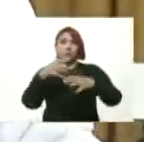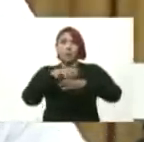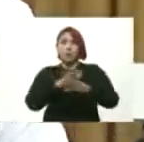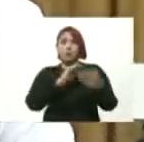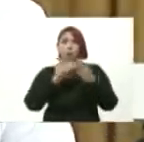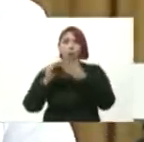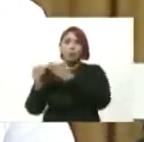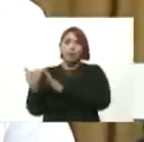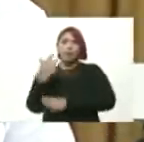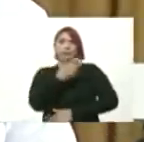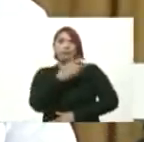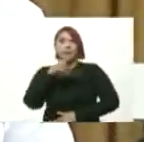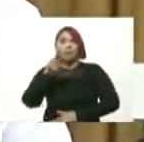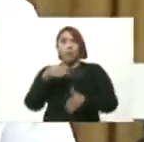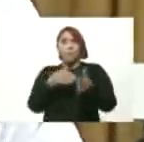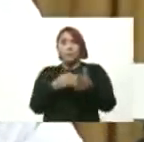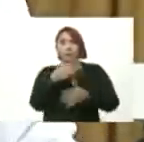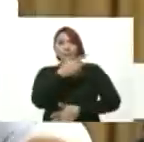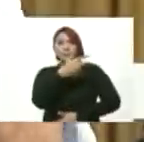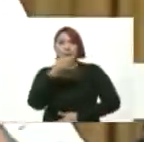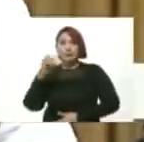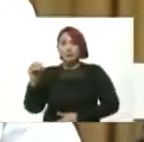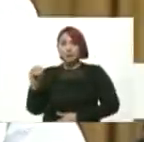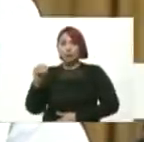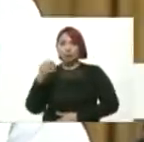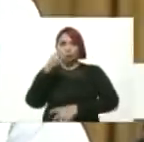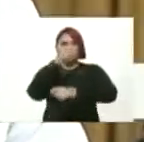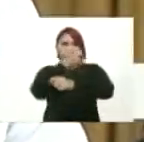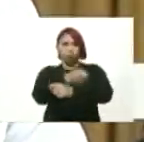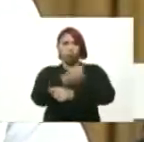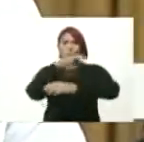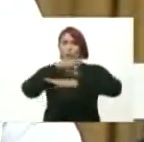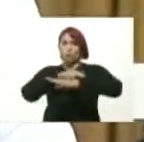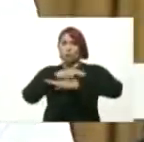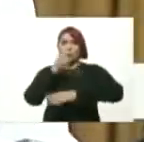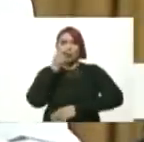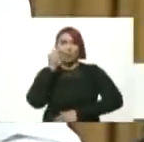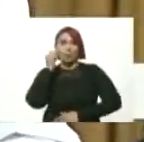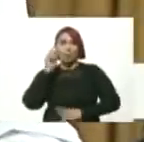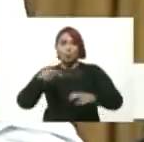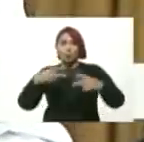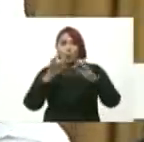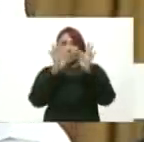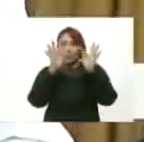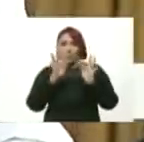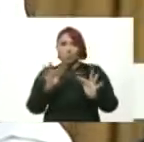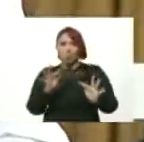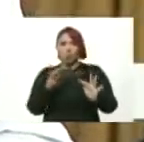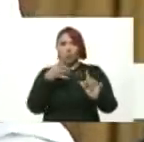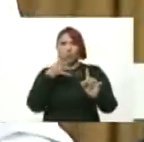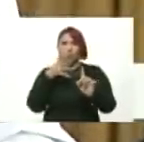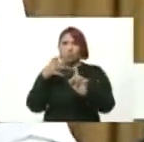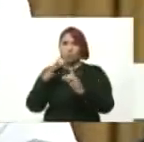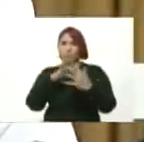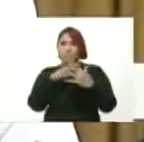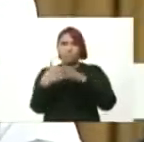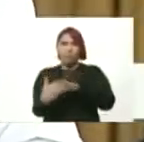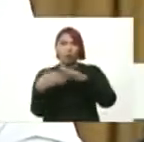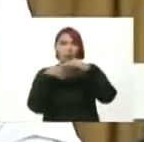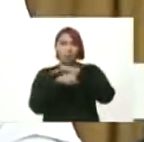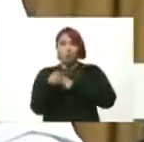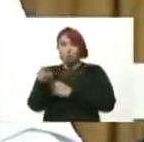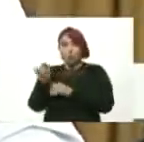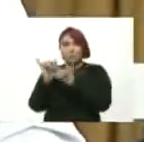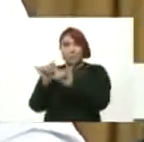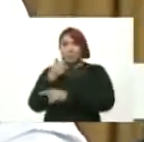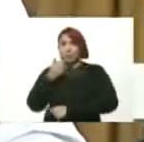32 mil 300 médicos y médicas graduados en esta nueva modalidad que se forman barrio adentro como usted nos señalaba